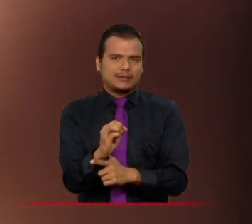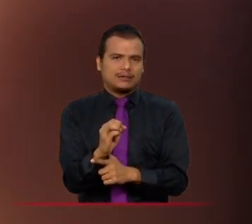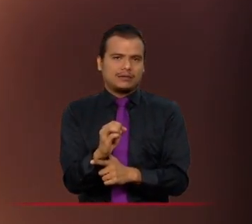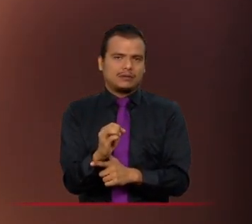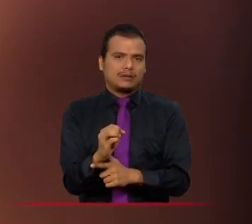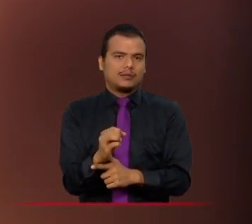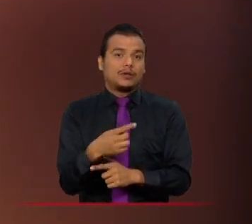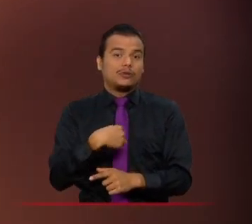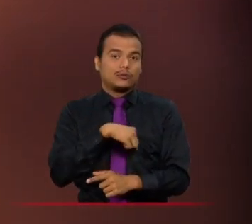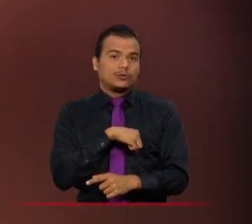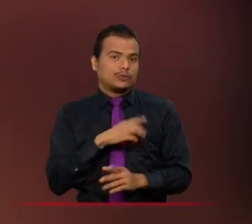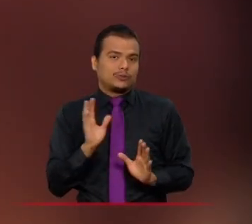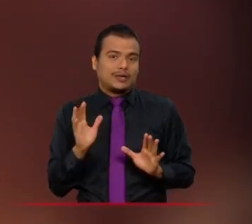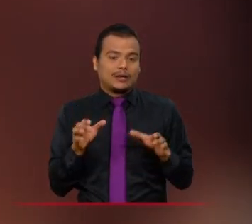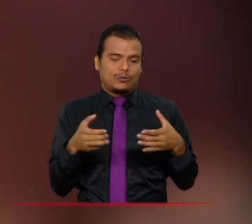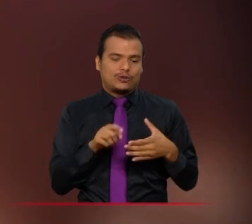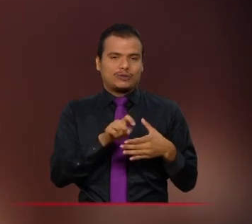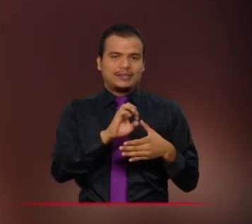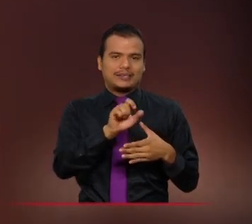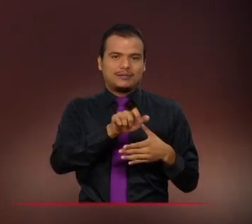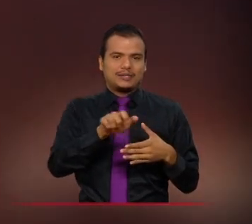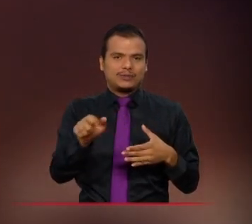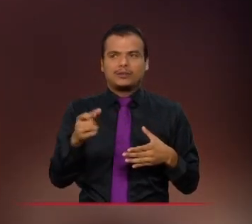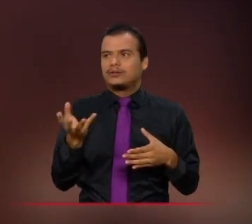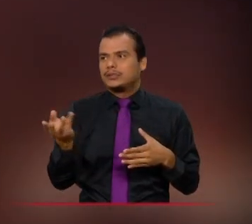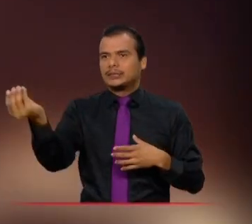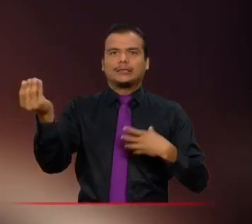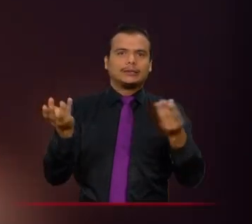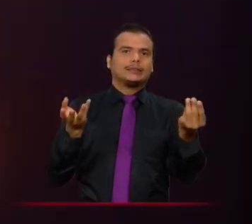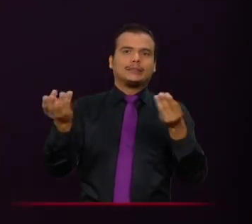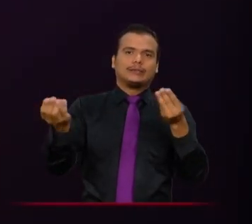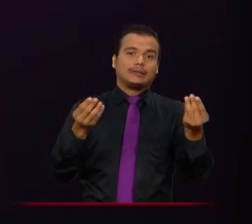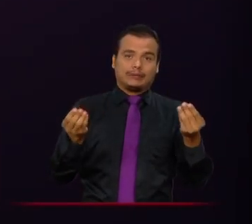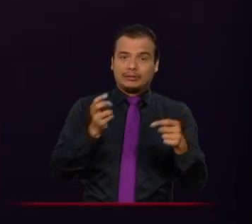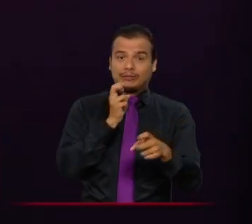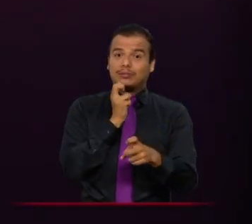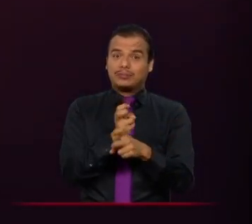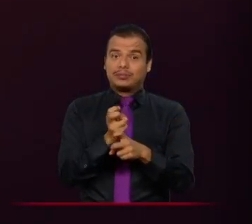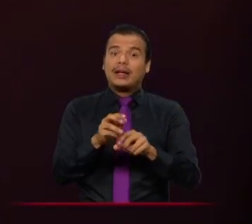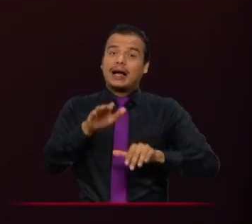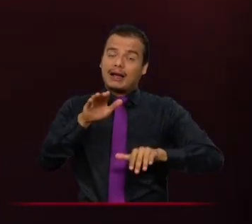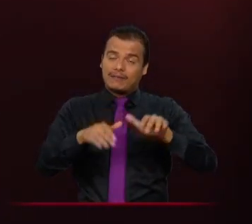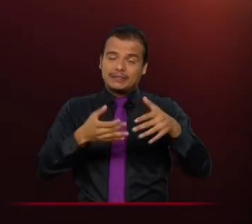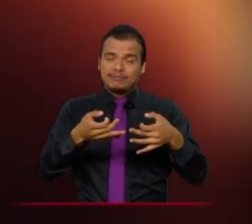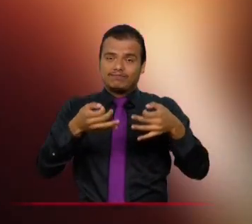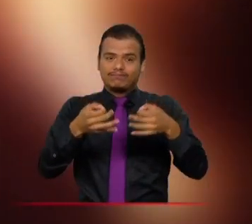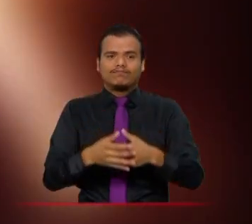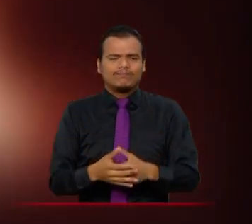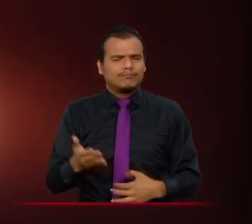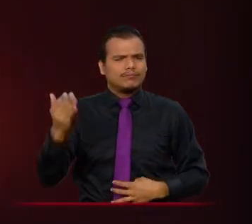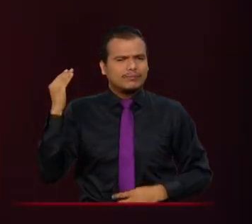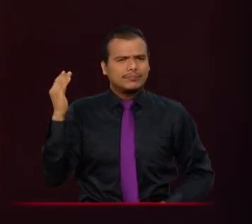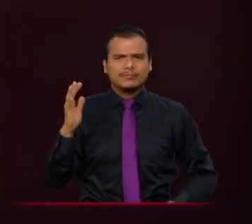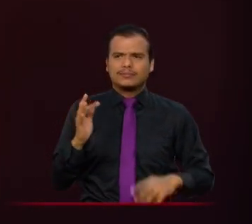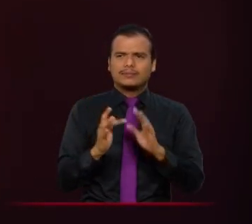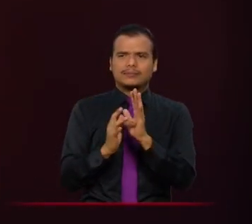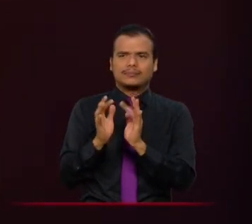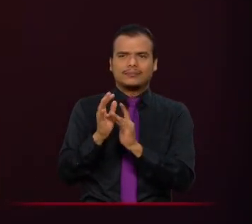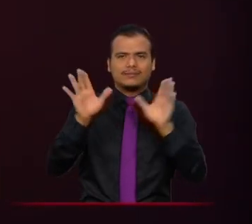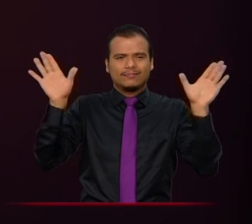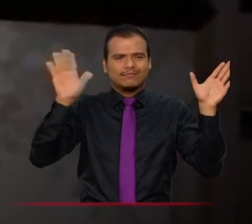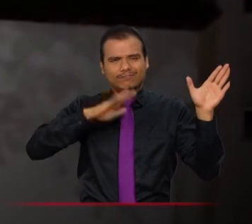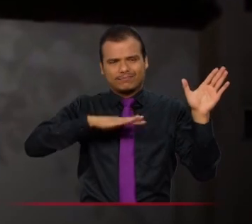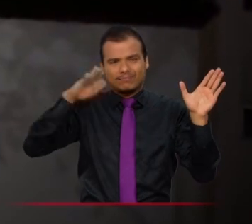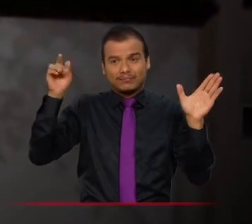se vuelve un poco difícil el el control porque tenemos que que atender todos una de esas emergencias se registró en Cristo Rey pero también hubo otra